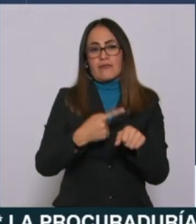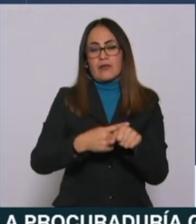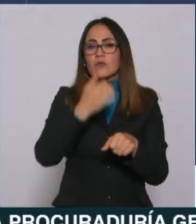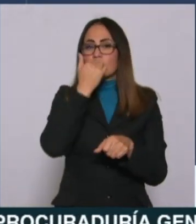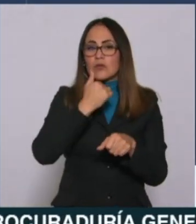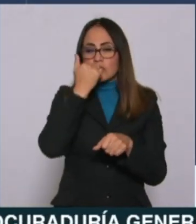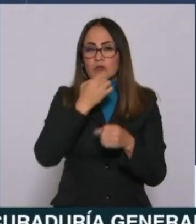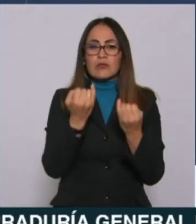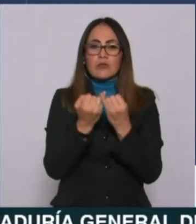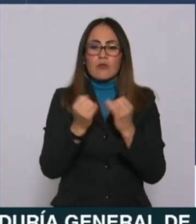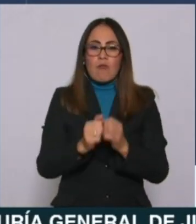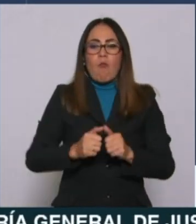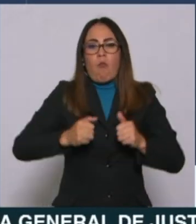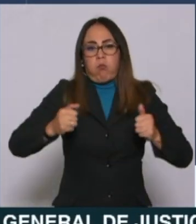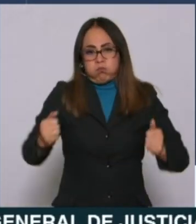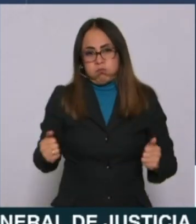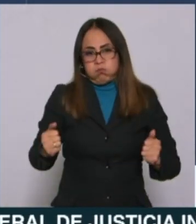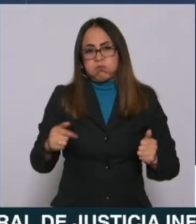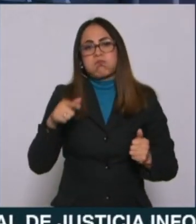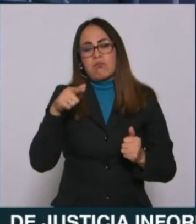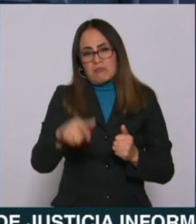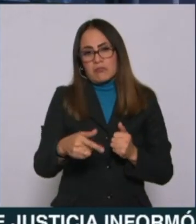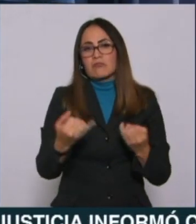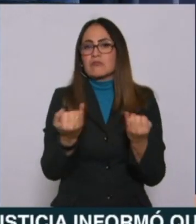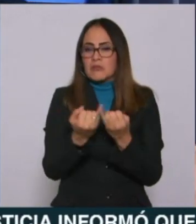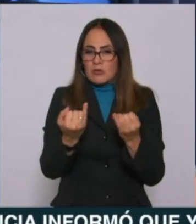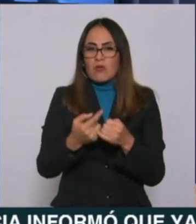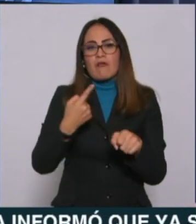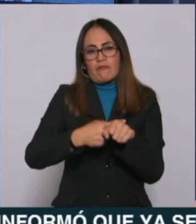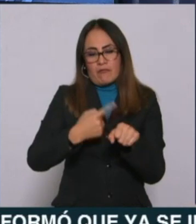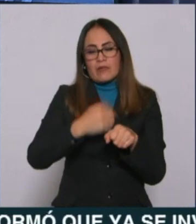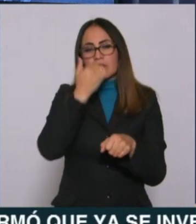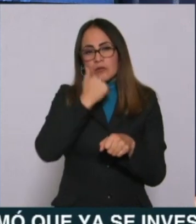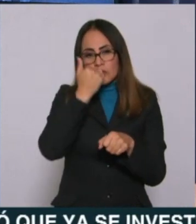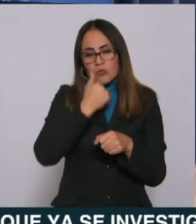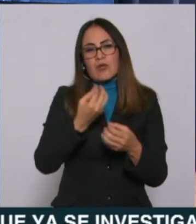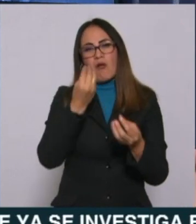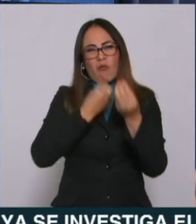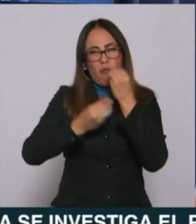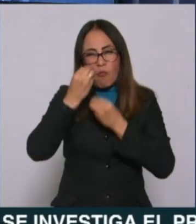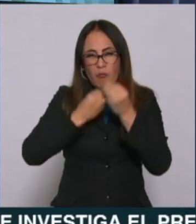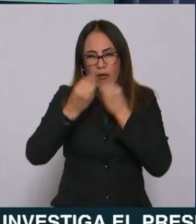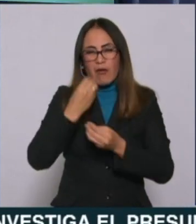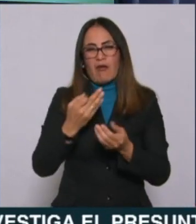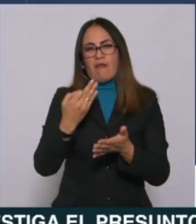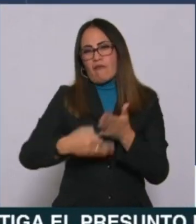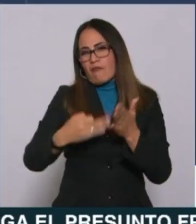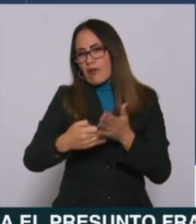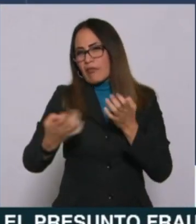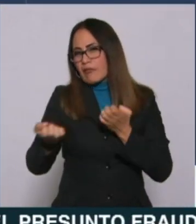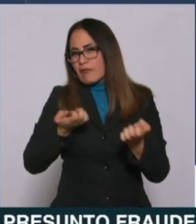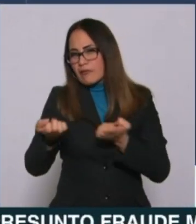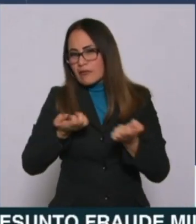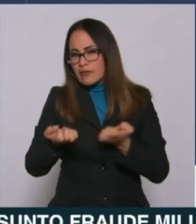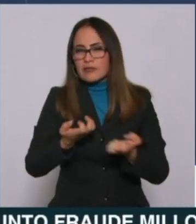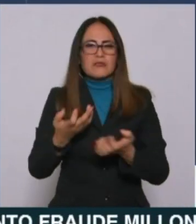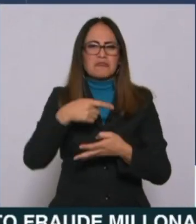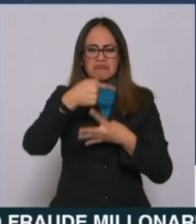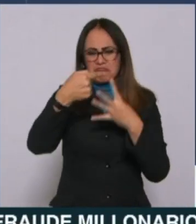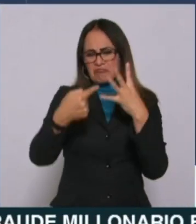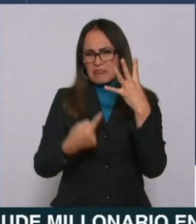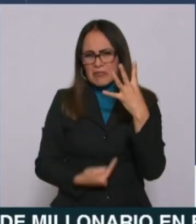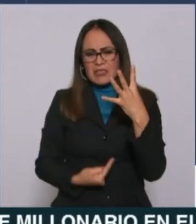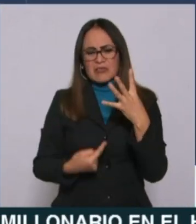El sobrepeso es un factor predisponente a la diabetes, el tipo de alimentación, la falta de actividad física, todos esos